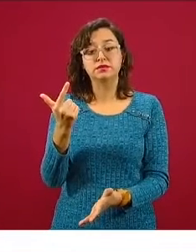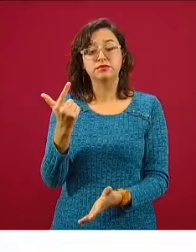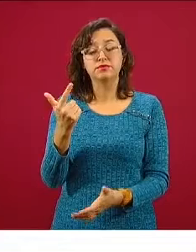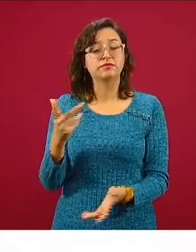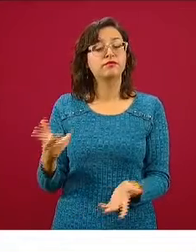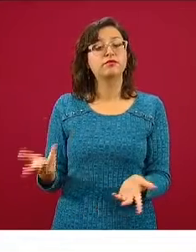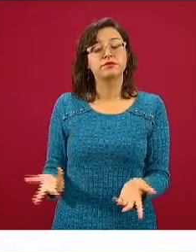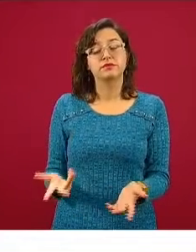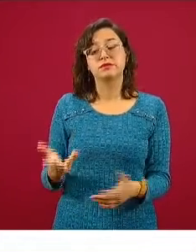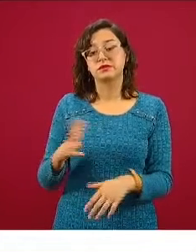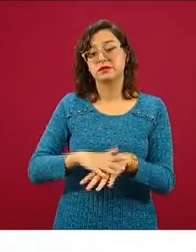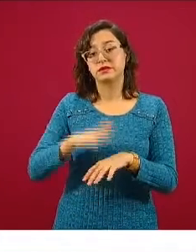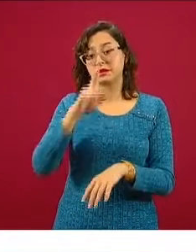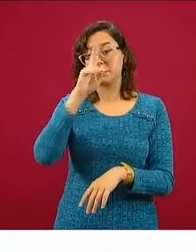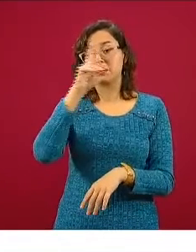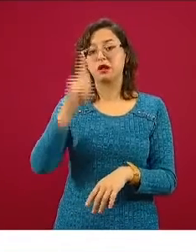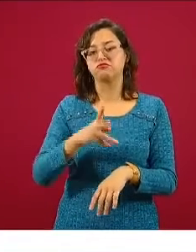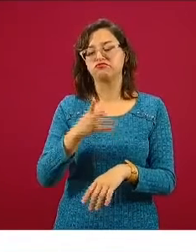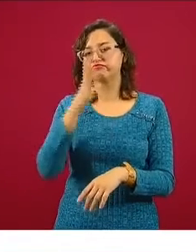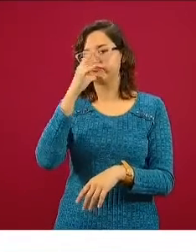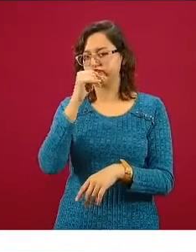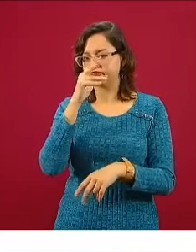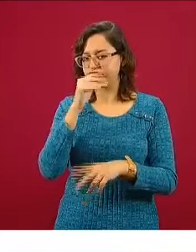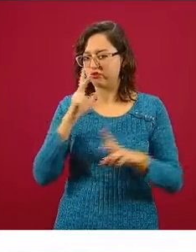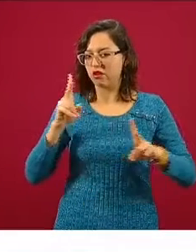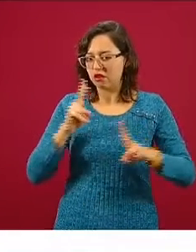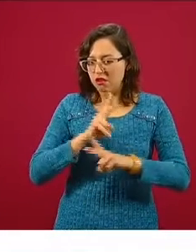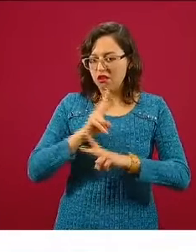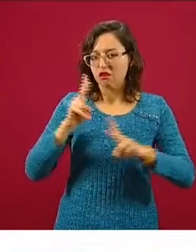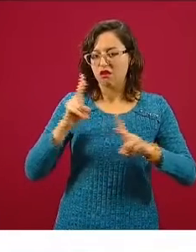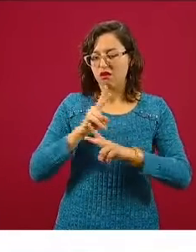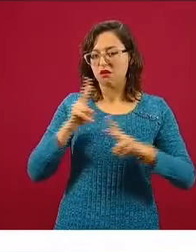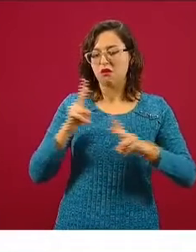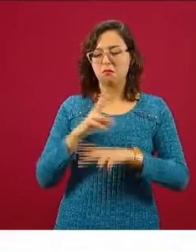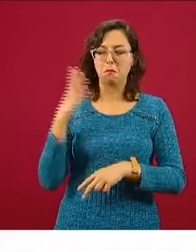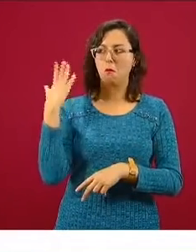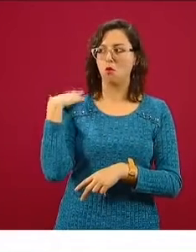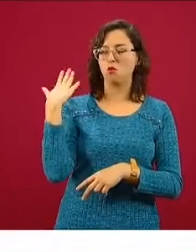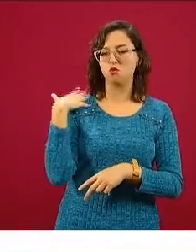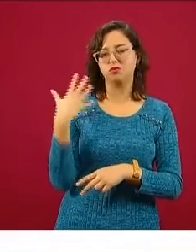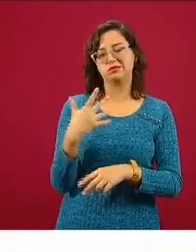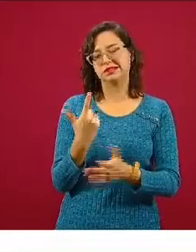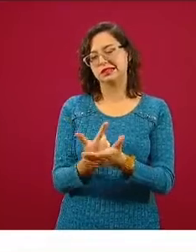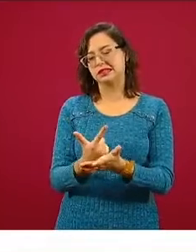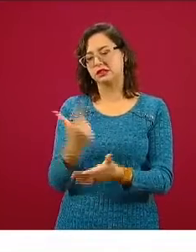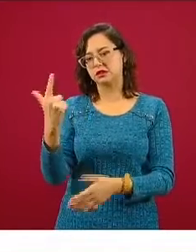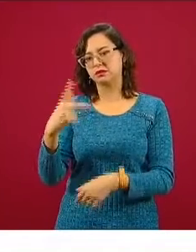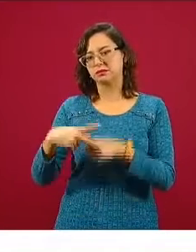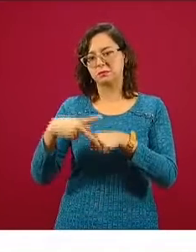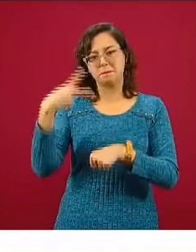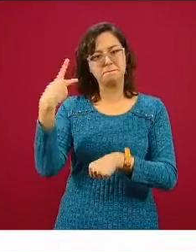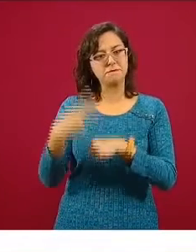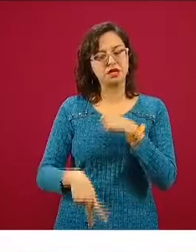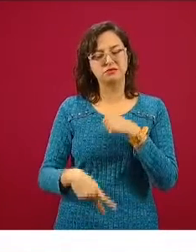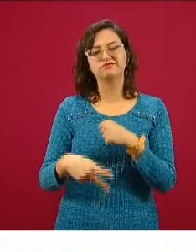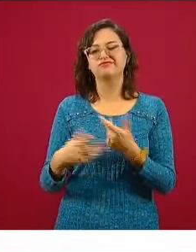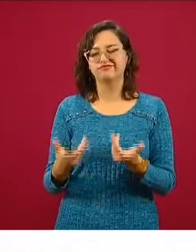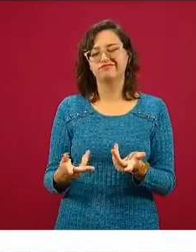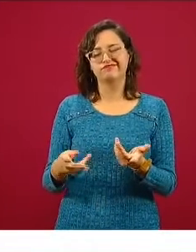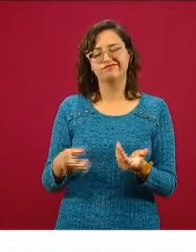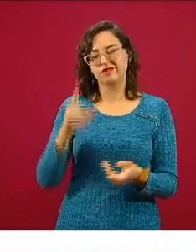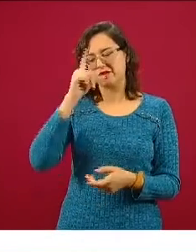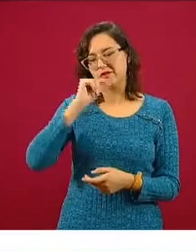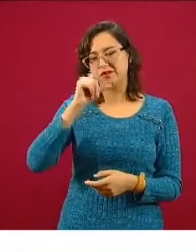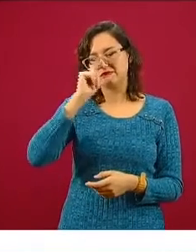mayor frecuencia la insuficiencia respiratoria, el daño pulmonar agudo, que es el condicionante más frecuente